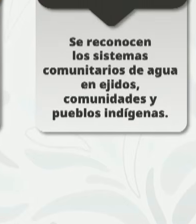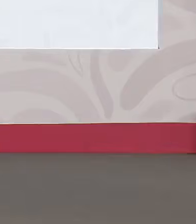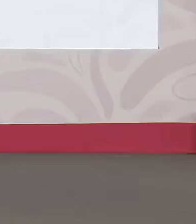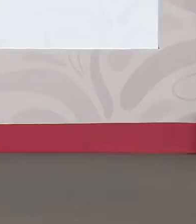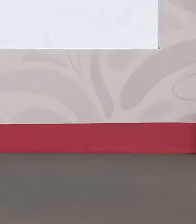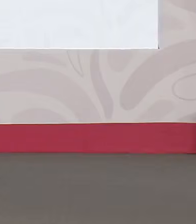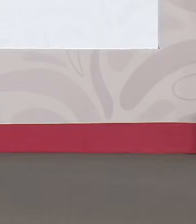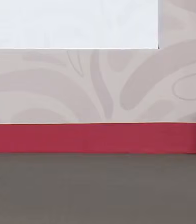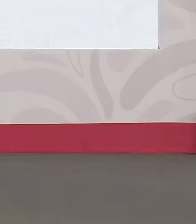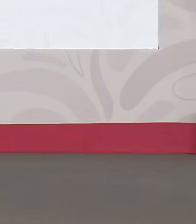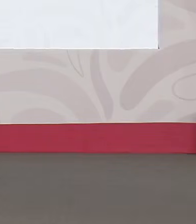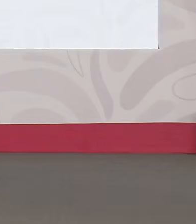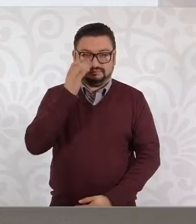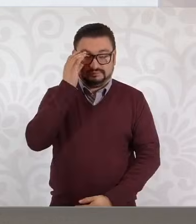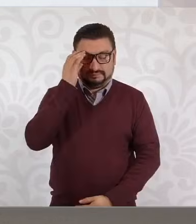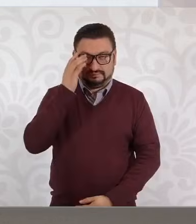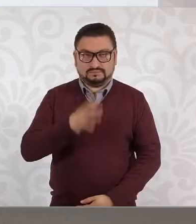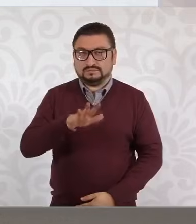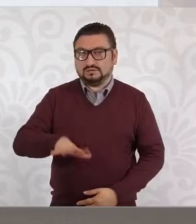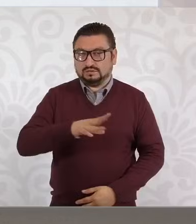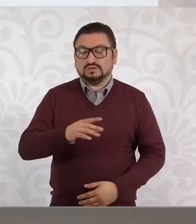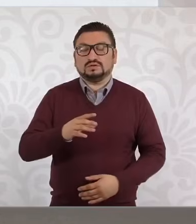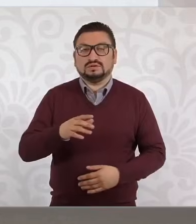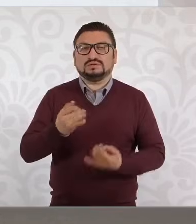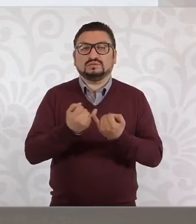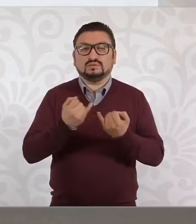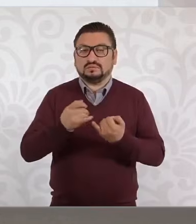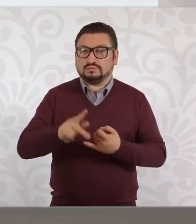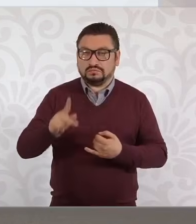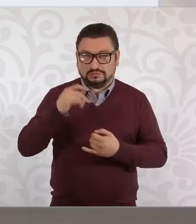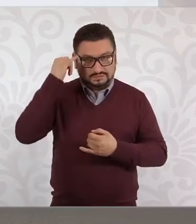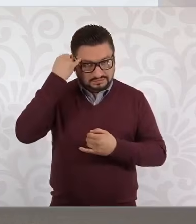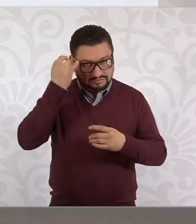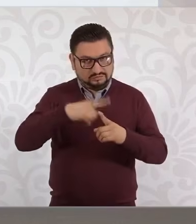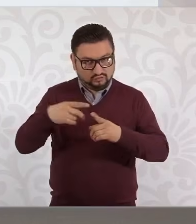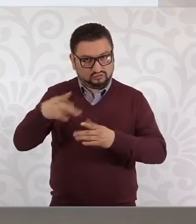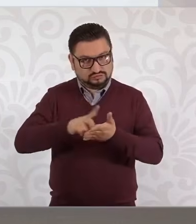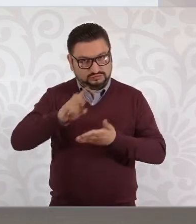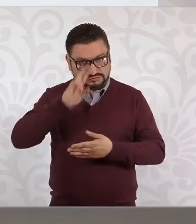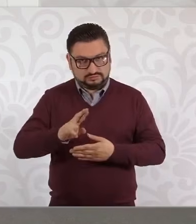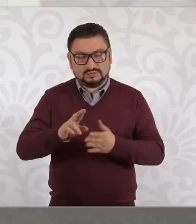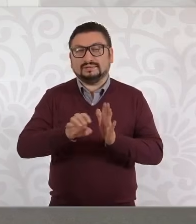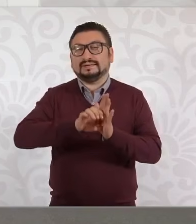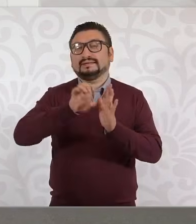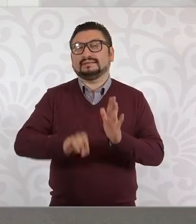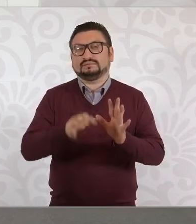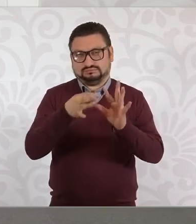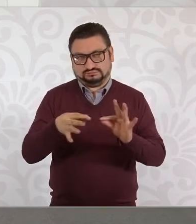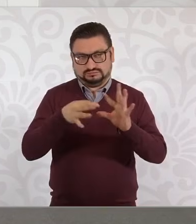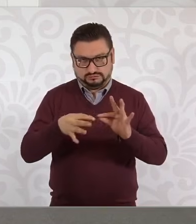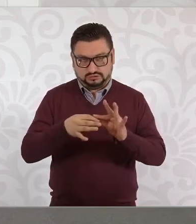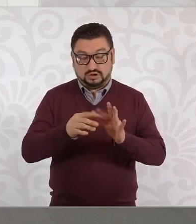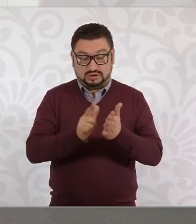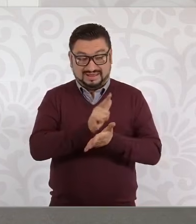sobre todo en ejidos, comunidades y también para pueblos indígenas. Ahora, vamos a ver algunos ejemplos de cómo